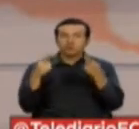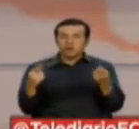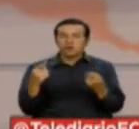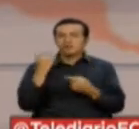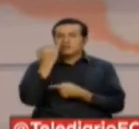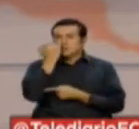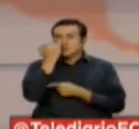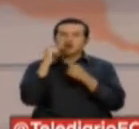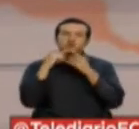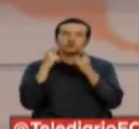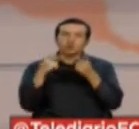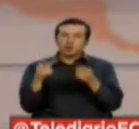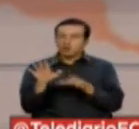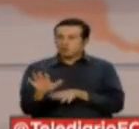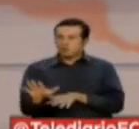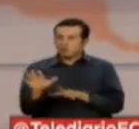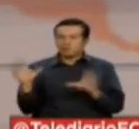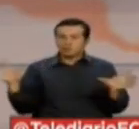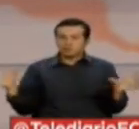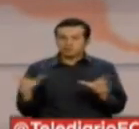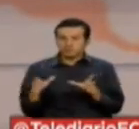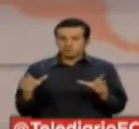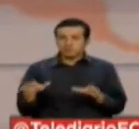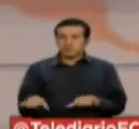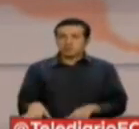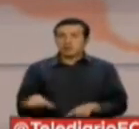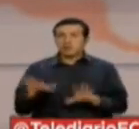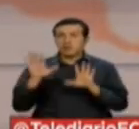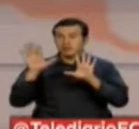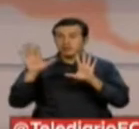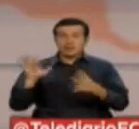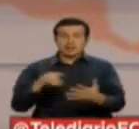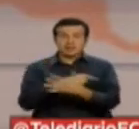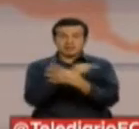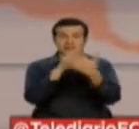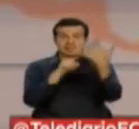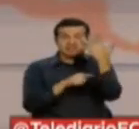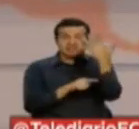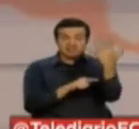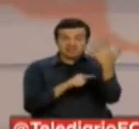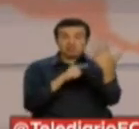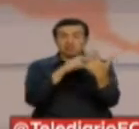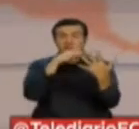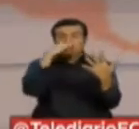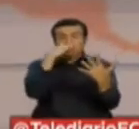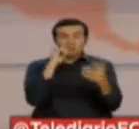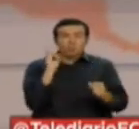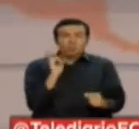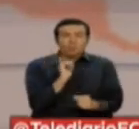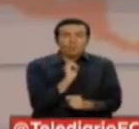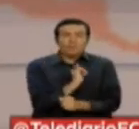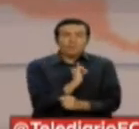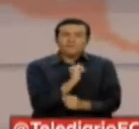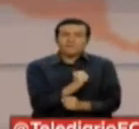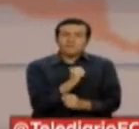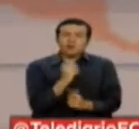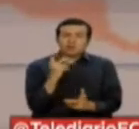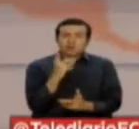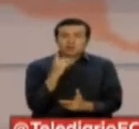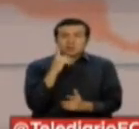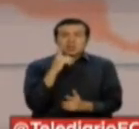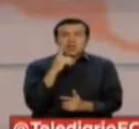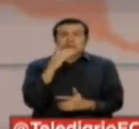Achuar. Ahí el caso es que 5 de cada 10 niños están afectados por la desnutrición crónica y la